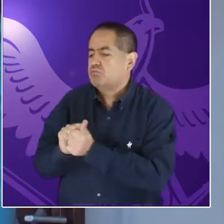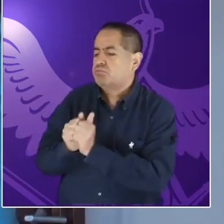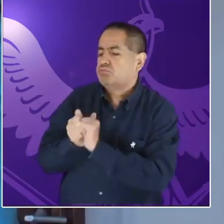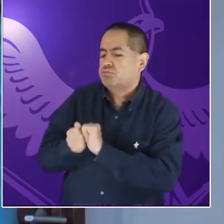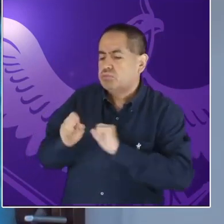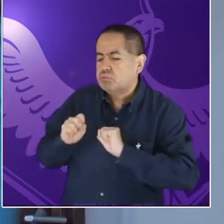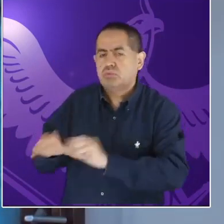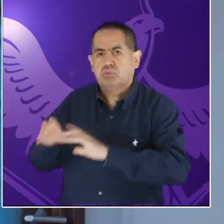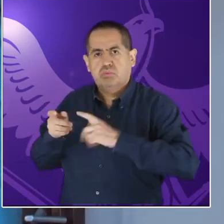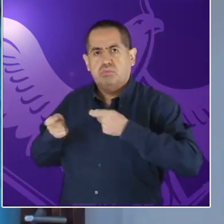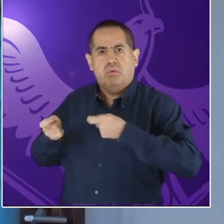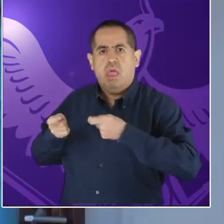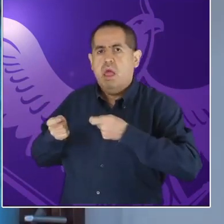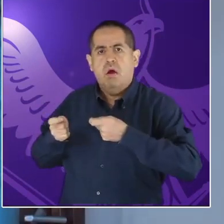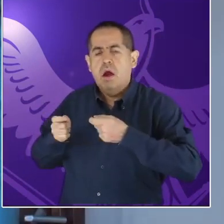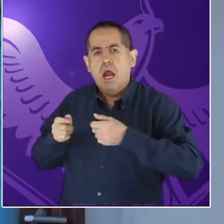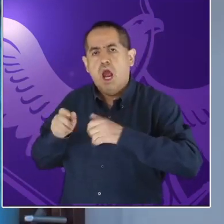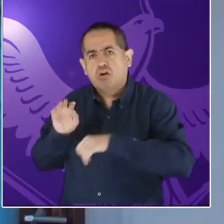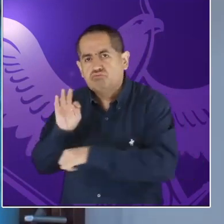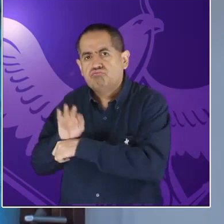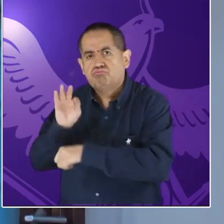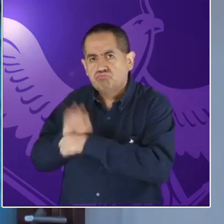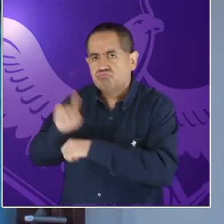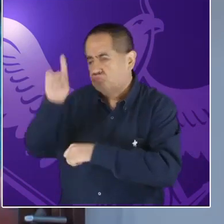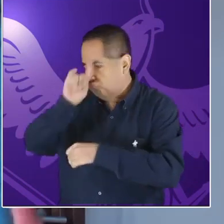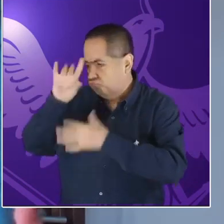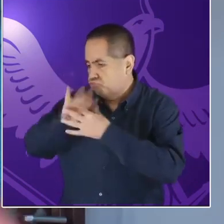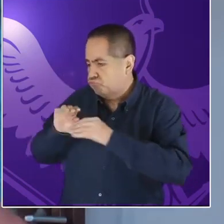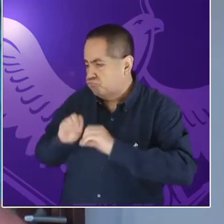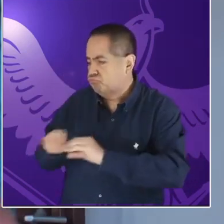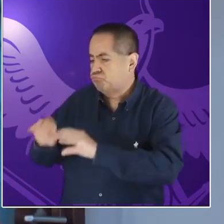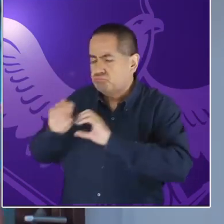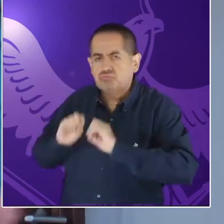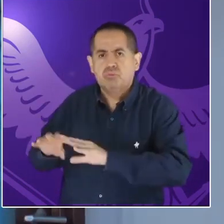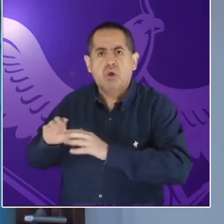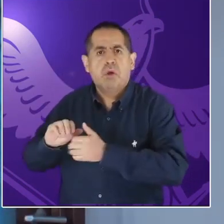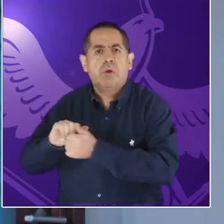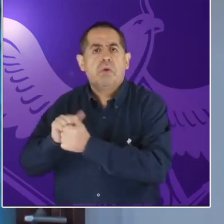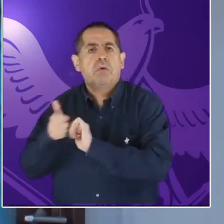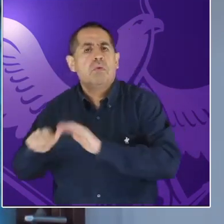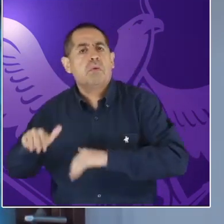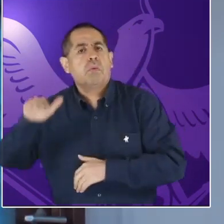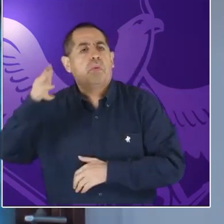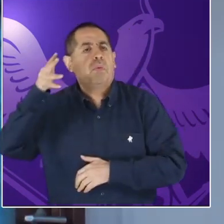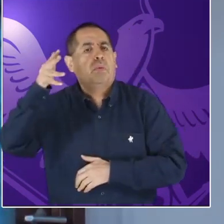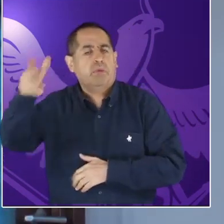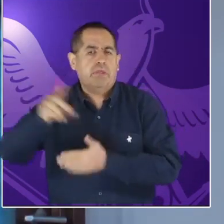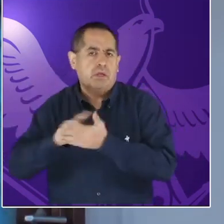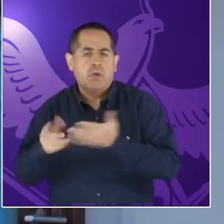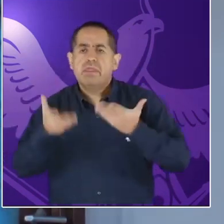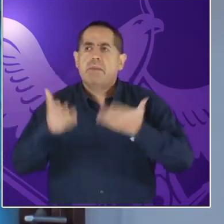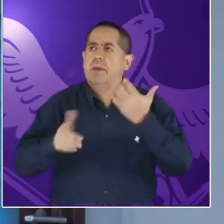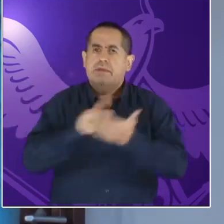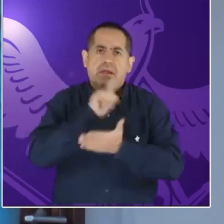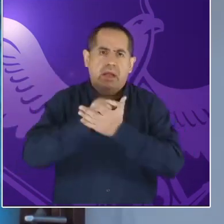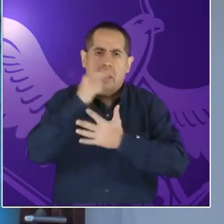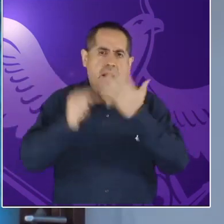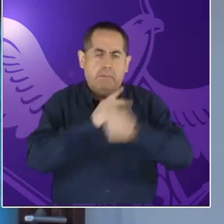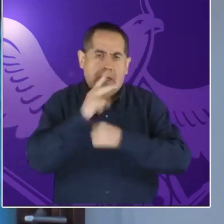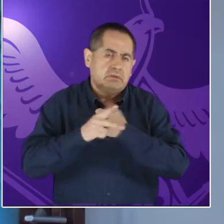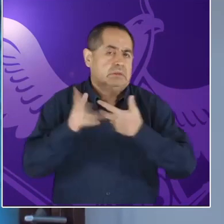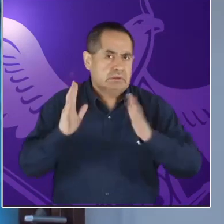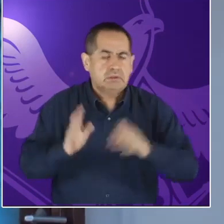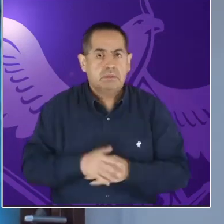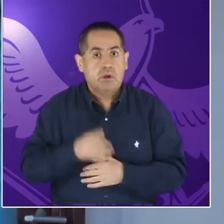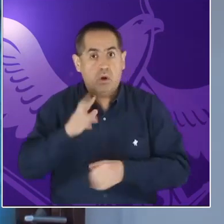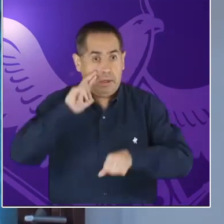adulta responsable de un niño, va a impactar, ¿no?, en el modo en que se ejerce esta responsabilidad parental y los derechos